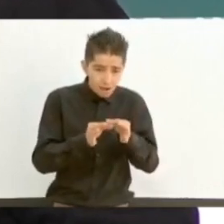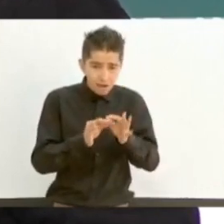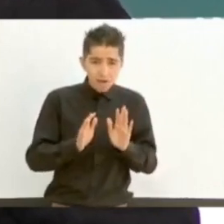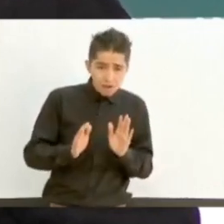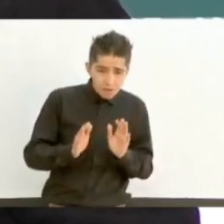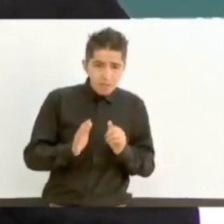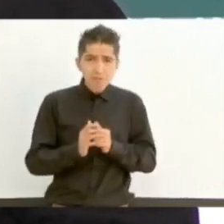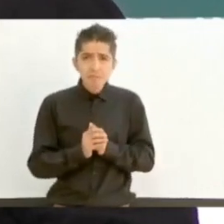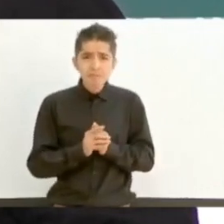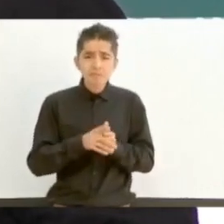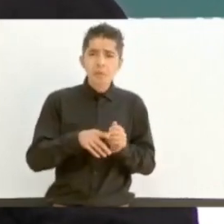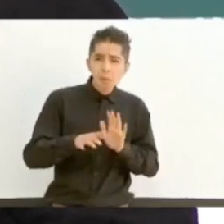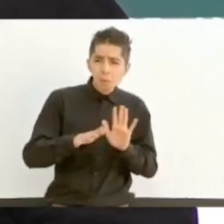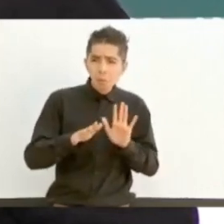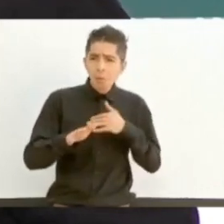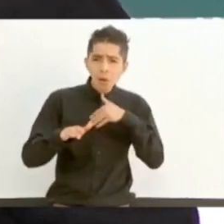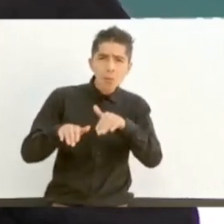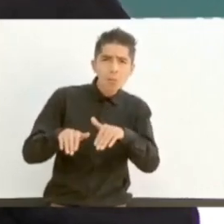se retiró